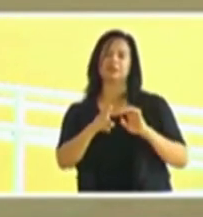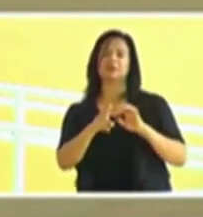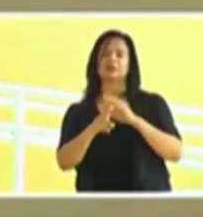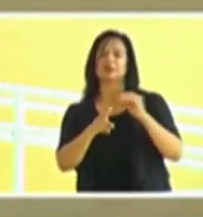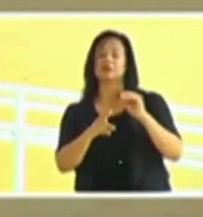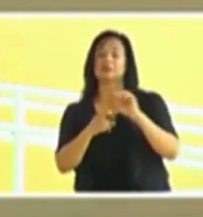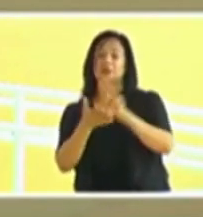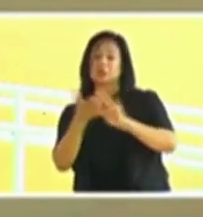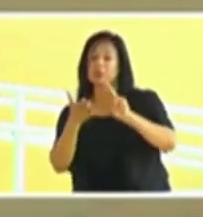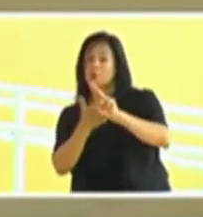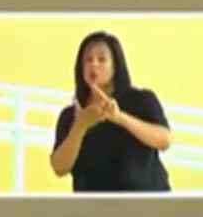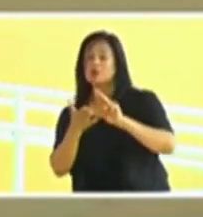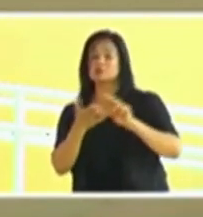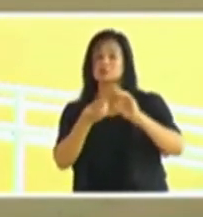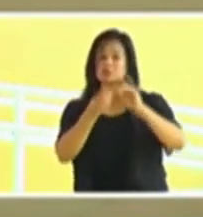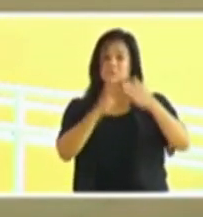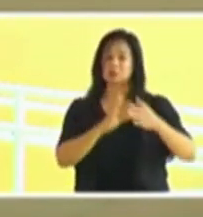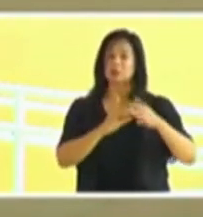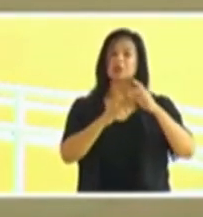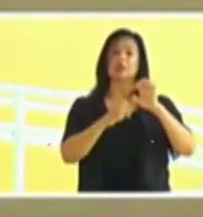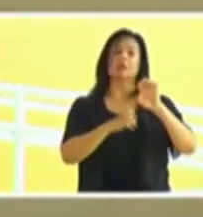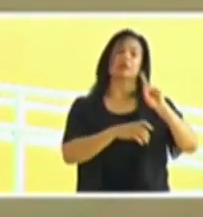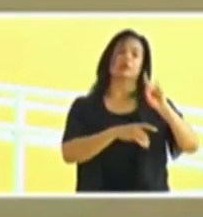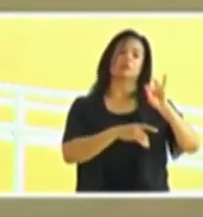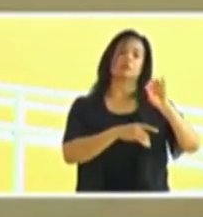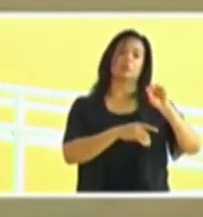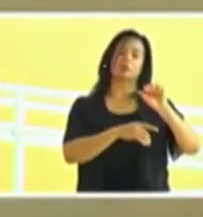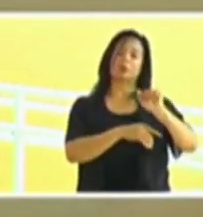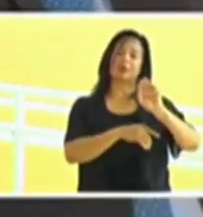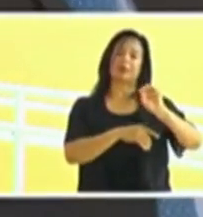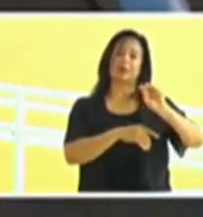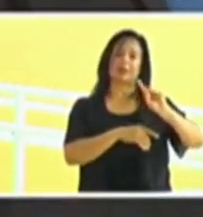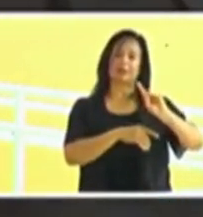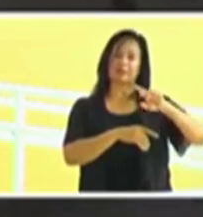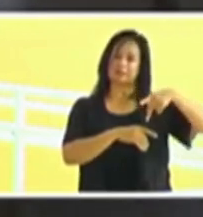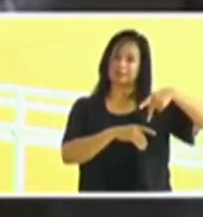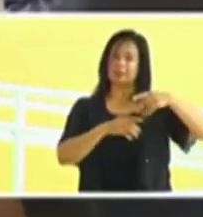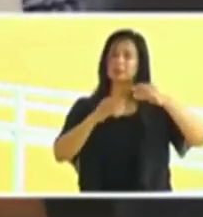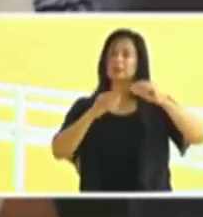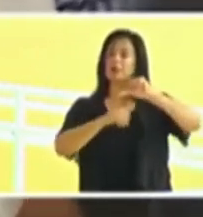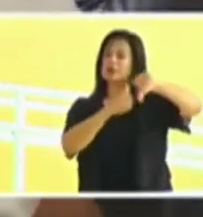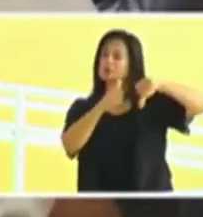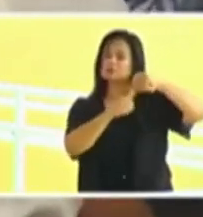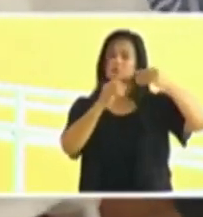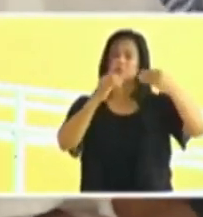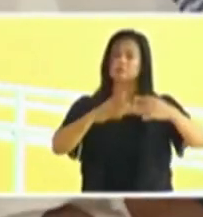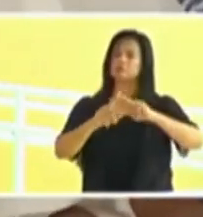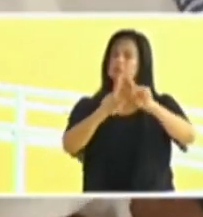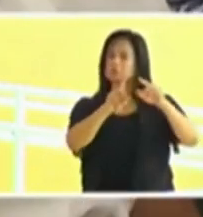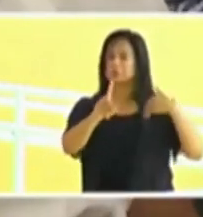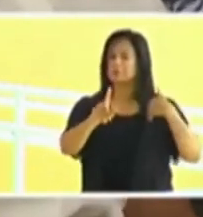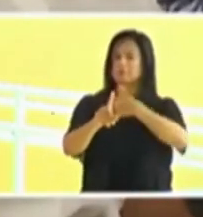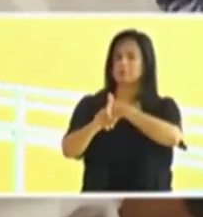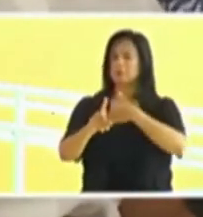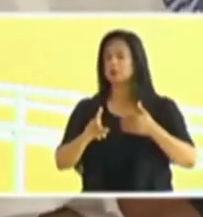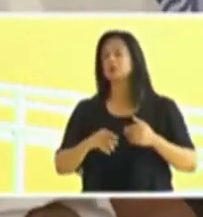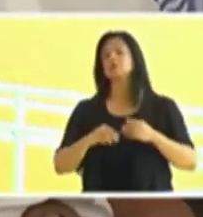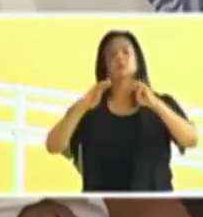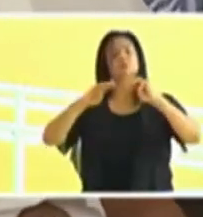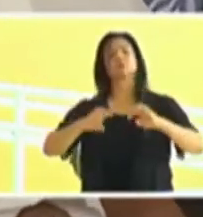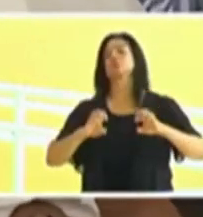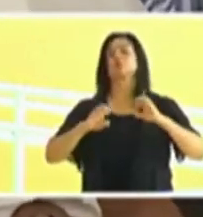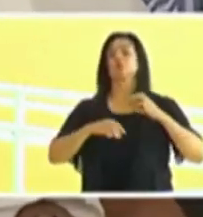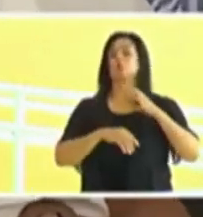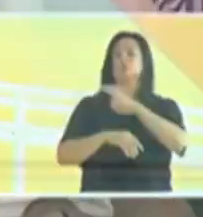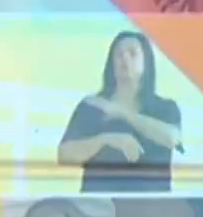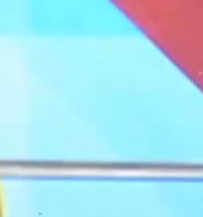la UAS, profesor Eduardo Hidalgo, presidente de la Asociación de Profesores, y los demás miembros del Comité Ejecutivo que